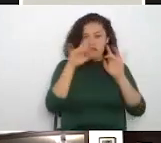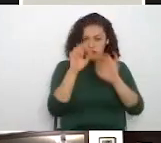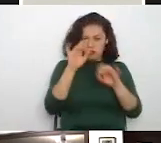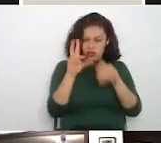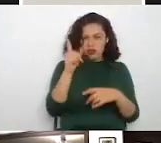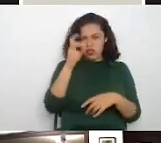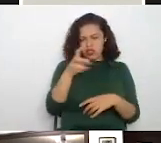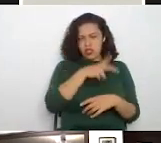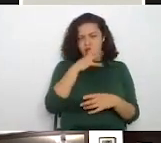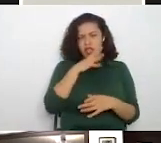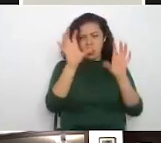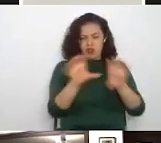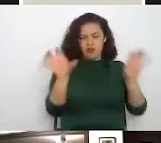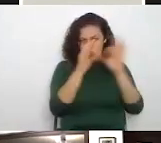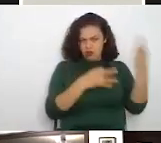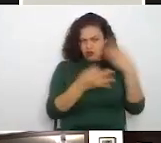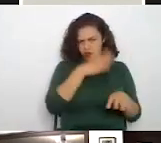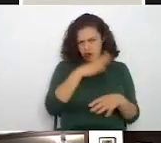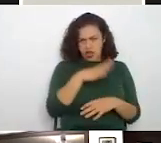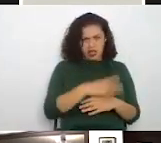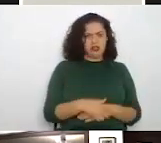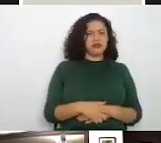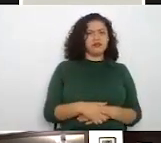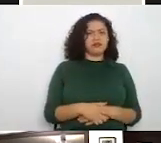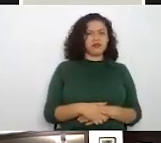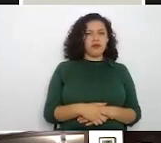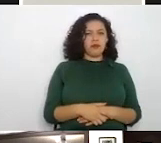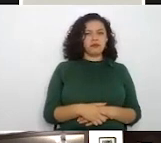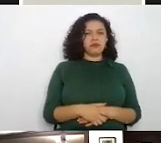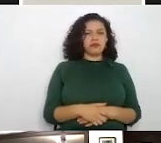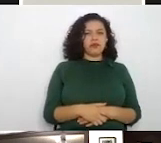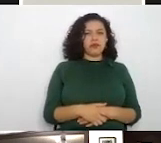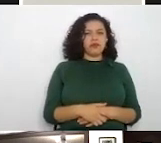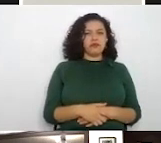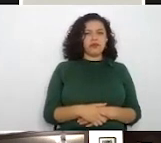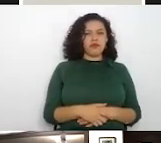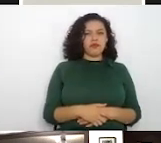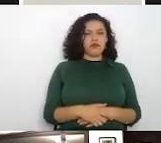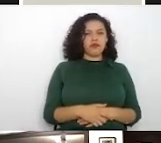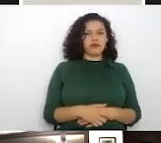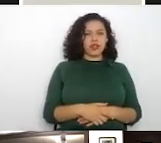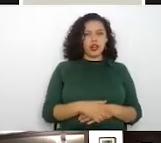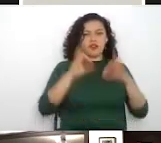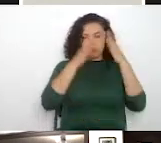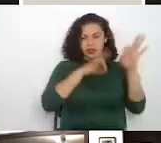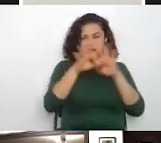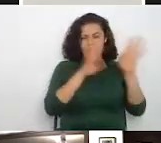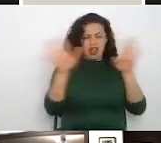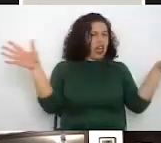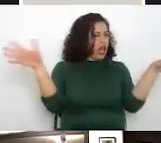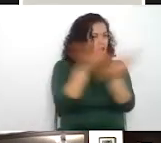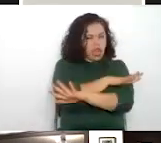tienes la computadora, te da todo, ¿sí? Y entonces ahí nos cambiaron la manera de trabajar, ¿sí? Porque